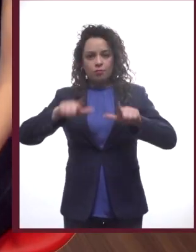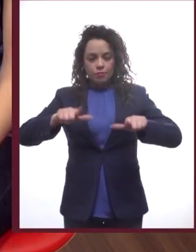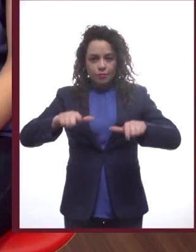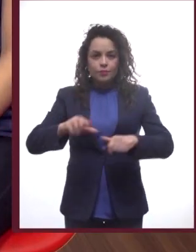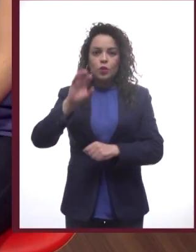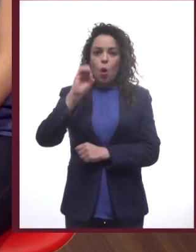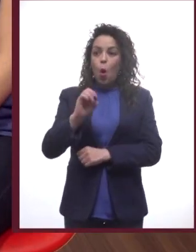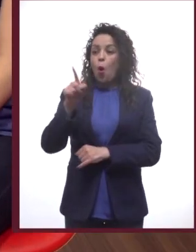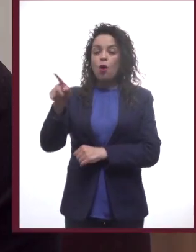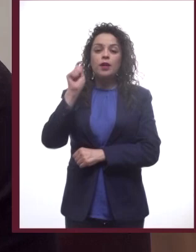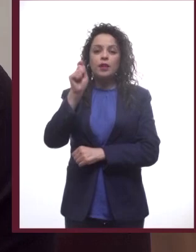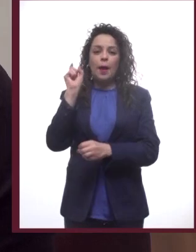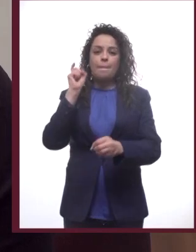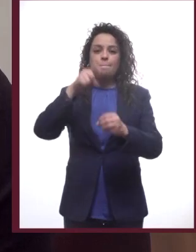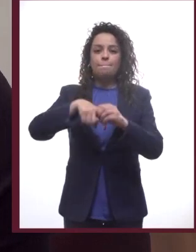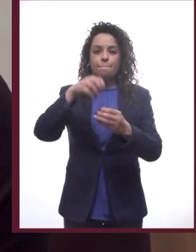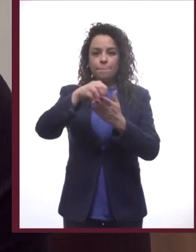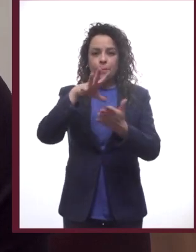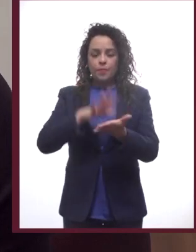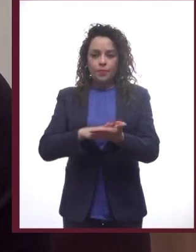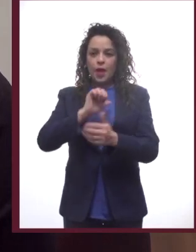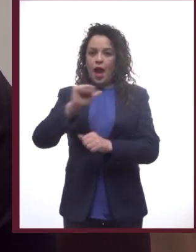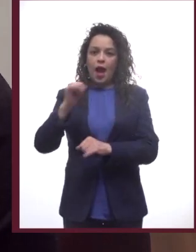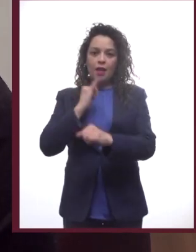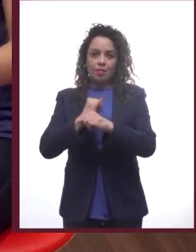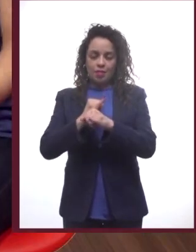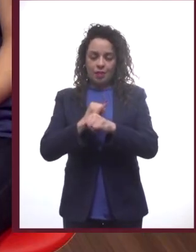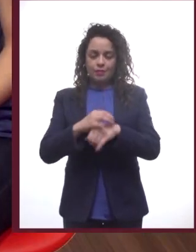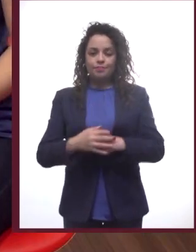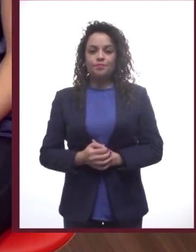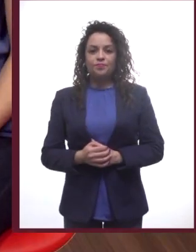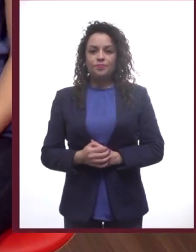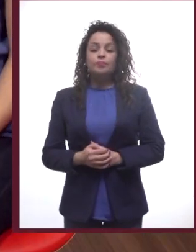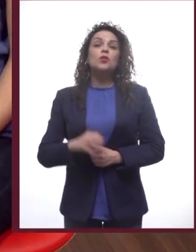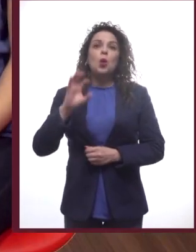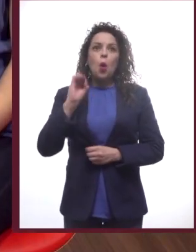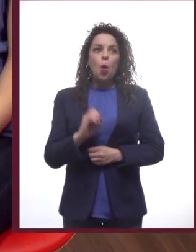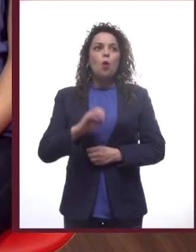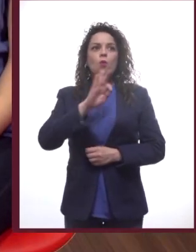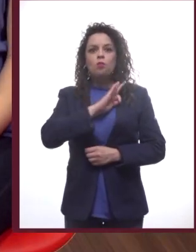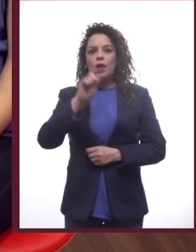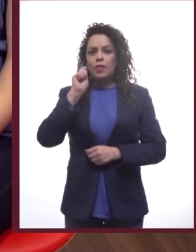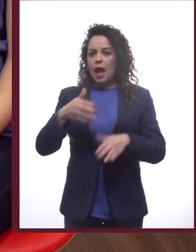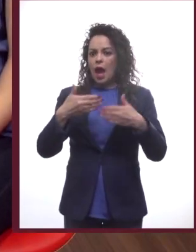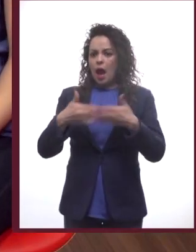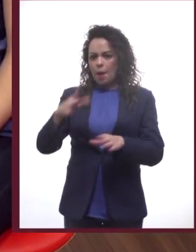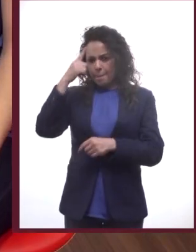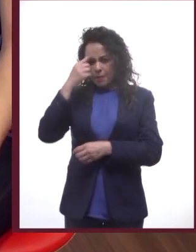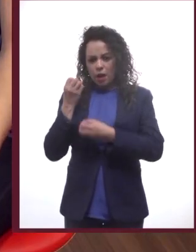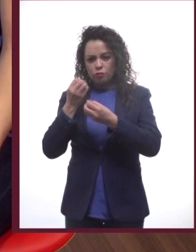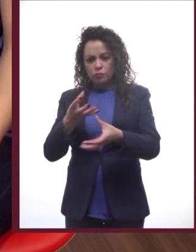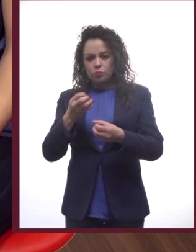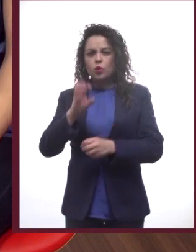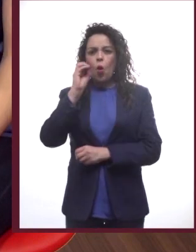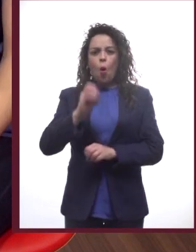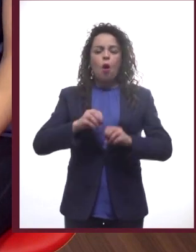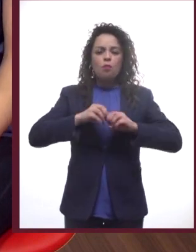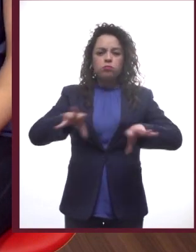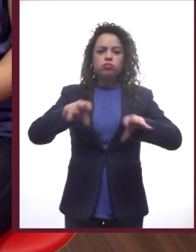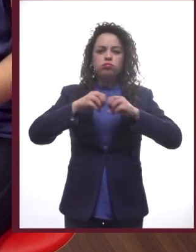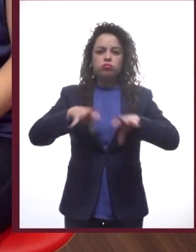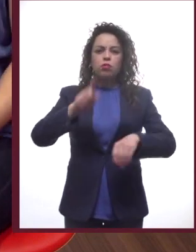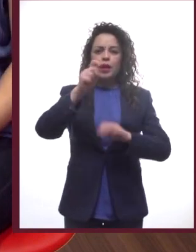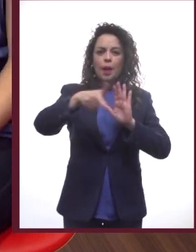manera gratuita en un blog o con una publicación electrónica. También pueden investigar si hay revistas en línea que estén abiertos a